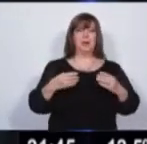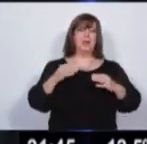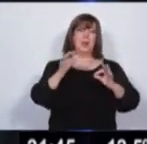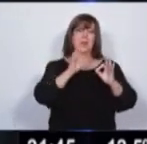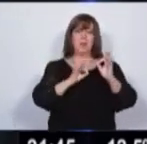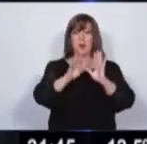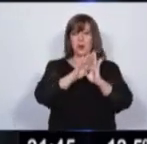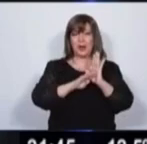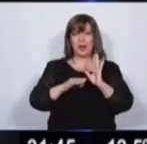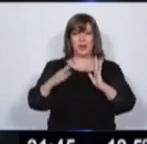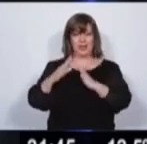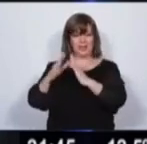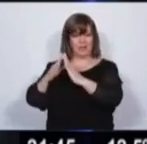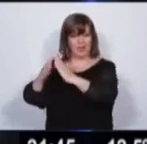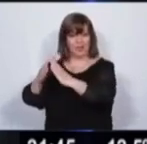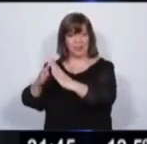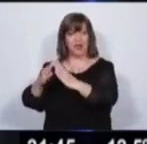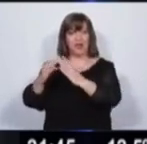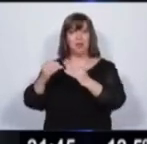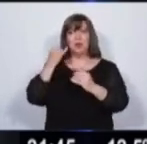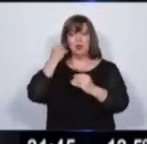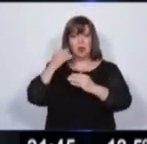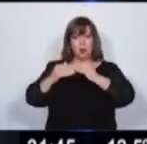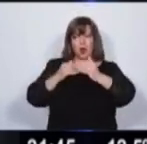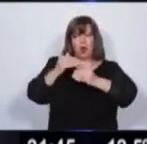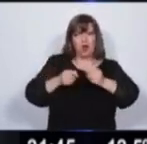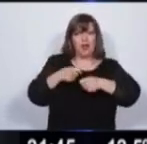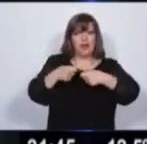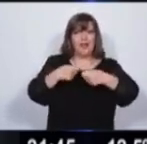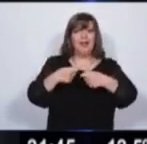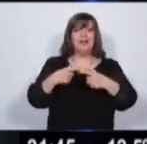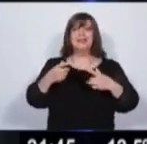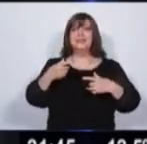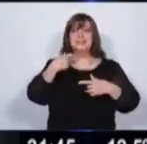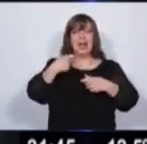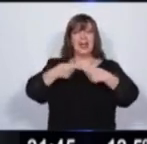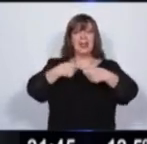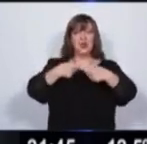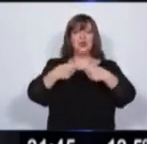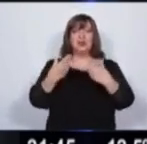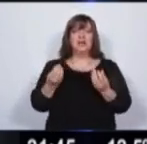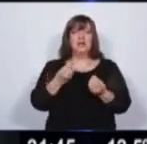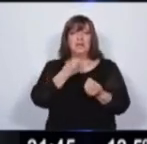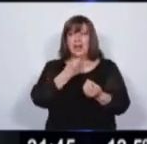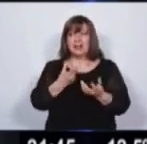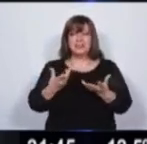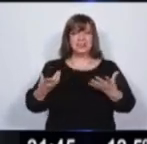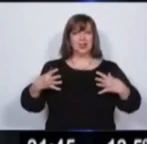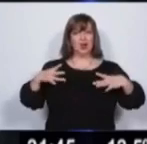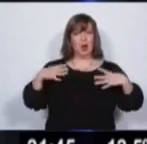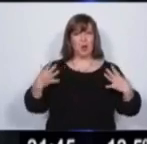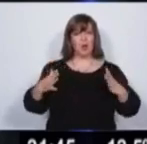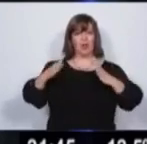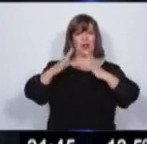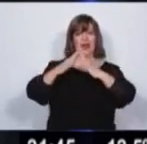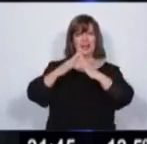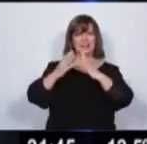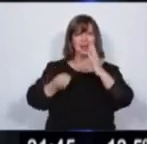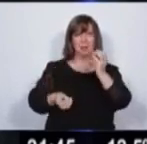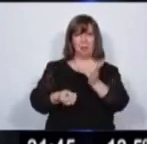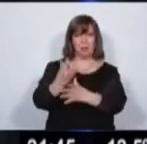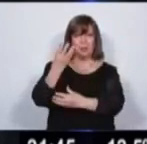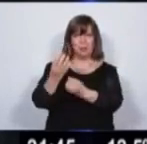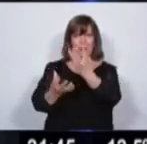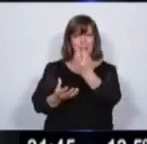porque el el desarrollo industrial de las viviendas modulares no va a dar un crecimiento exponencial porque no solamente vamos a